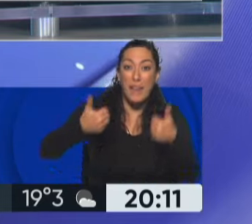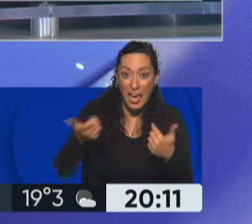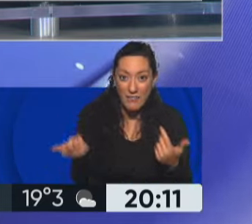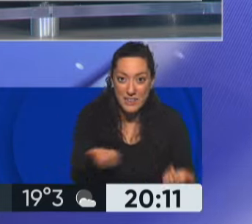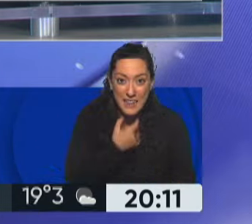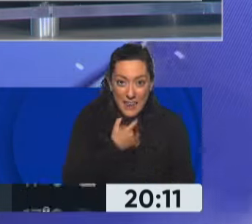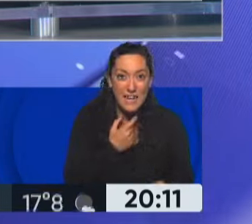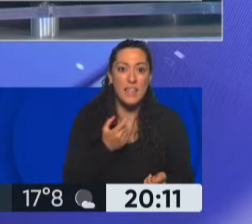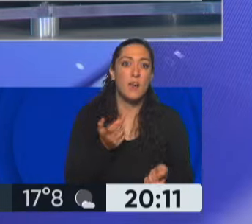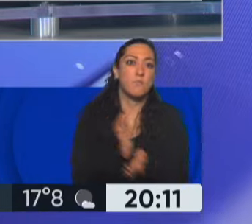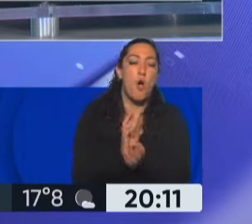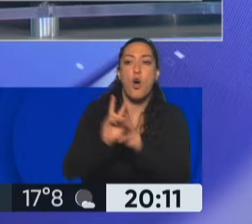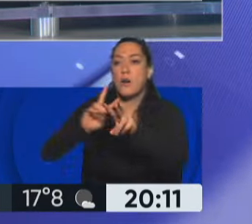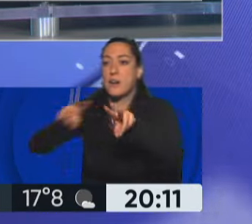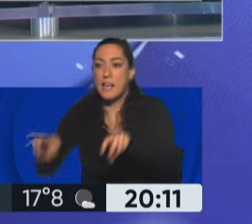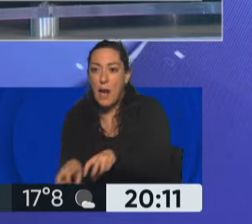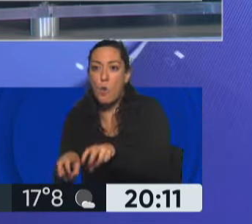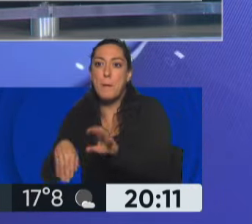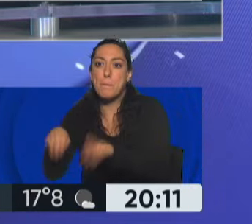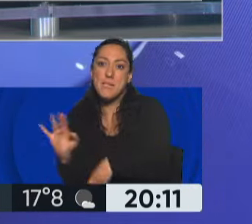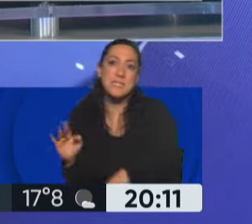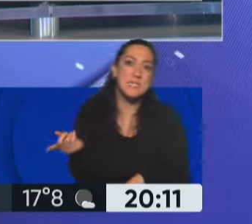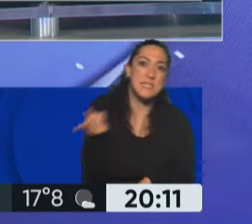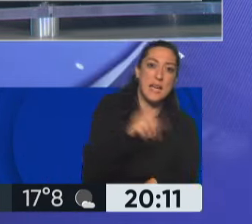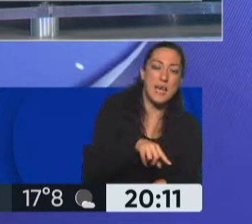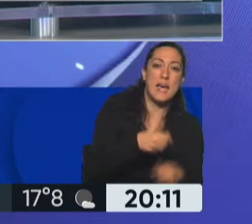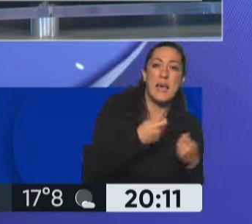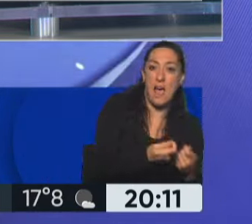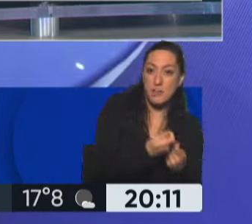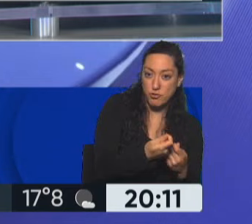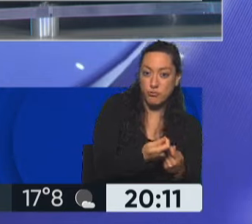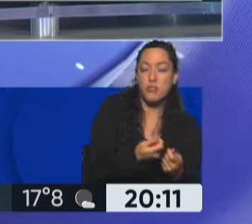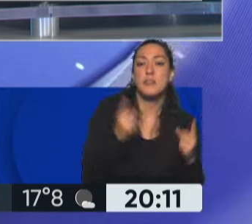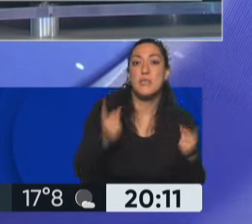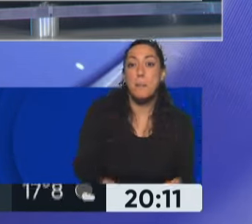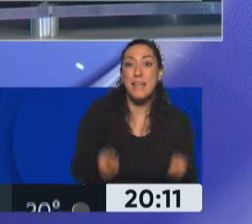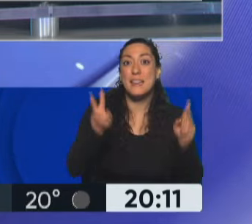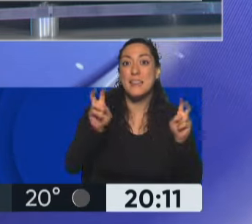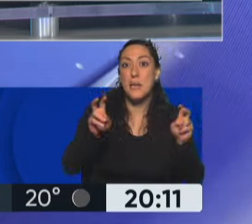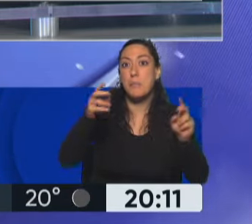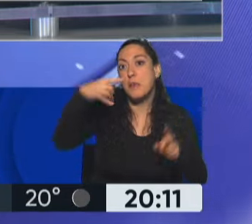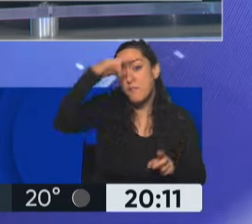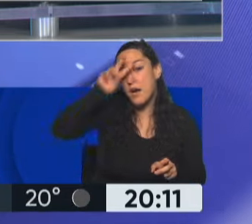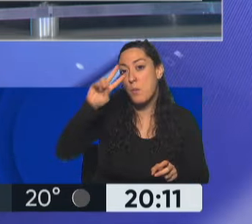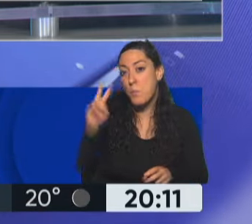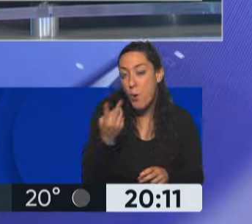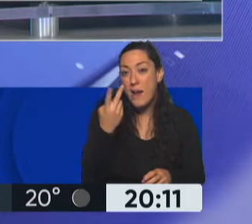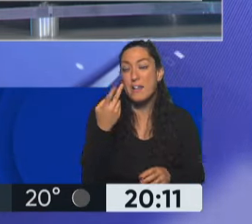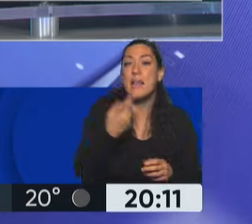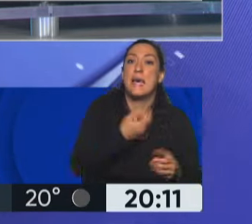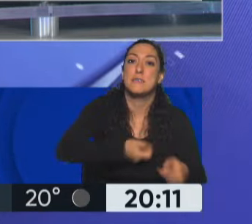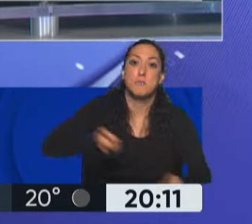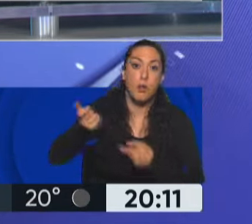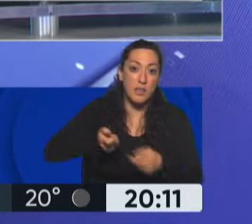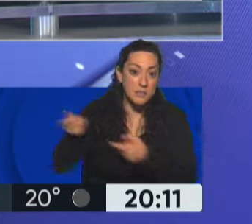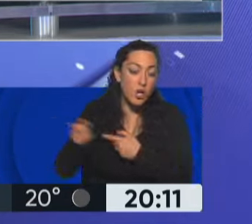la exportación de esta ventana de oportunidad que tenemos al mundo con vaca muerta entonces creo que hoy estamos muy enfocados